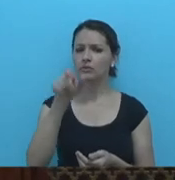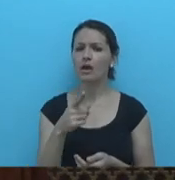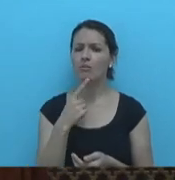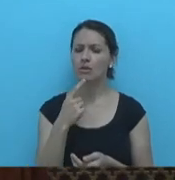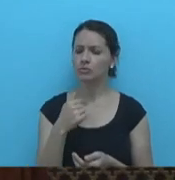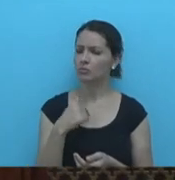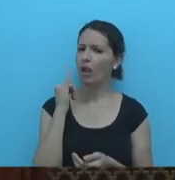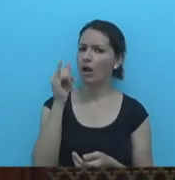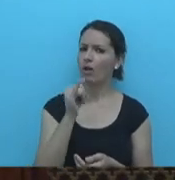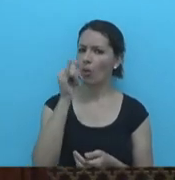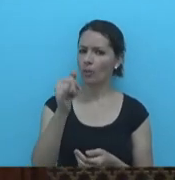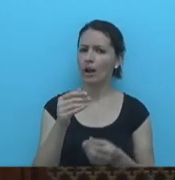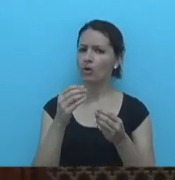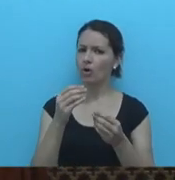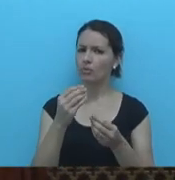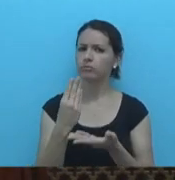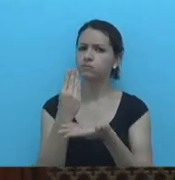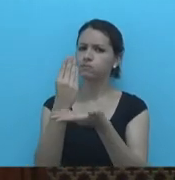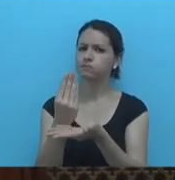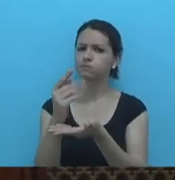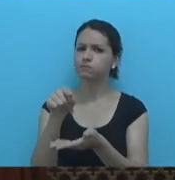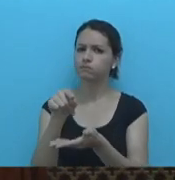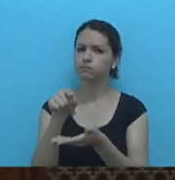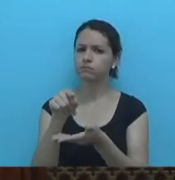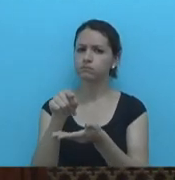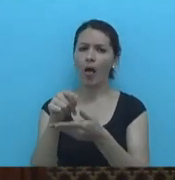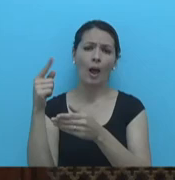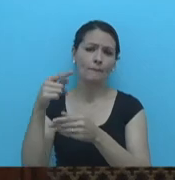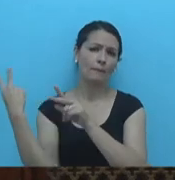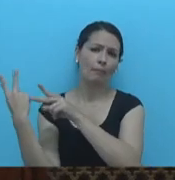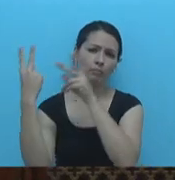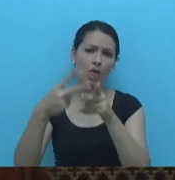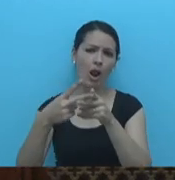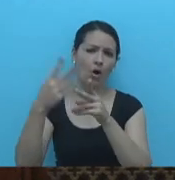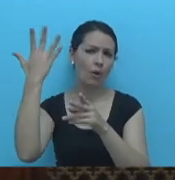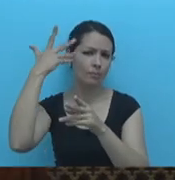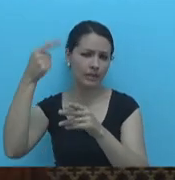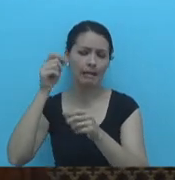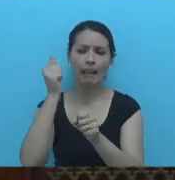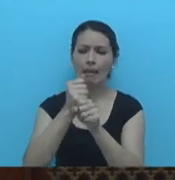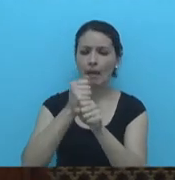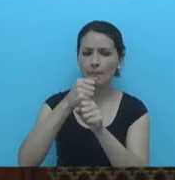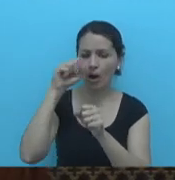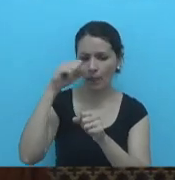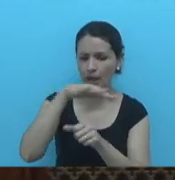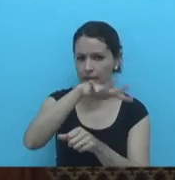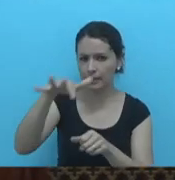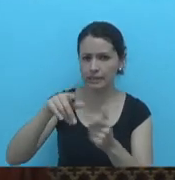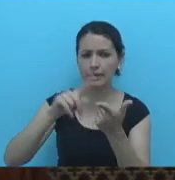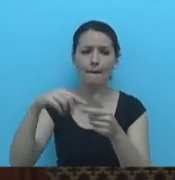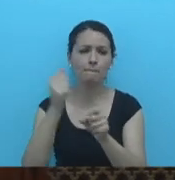tomar los que representaron su esencia en la vida. Inmigrante italiano, agricultor, mecánico,